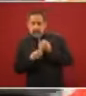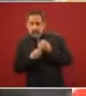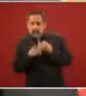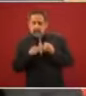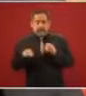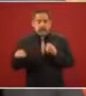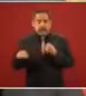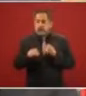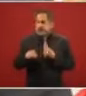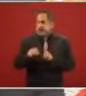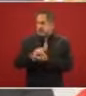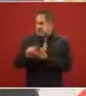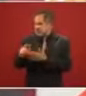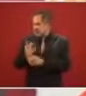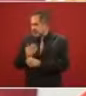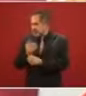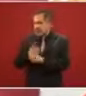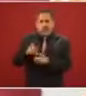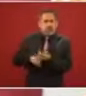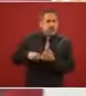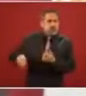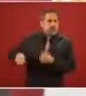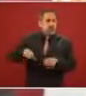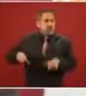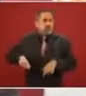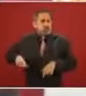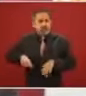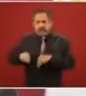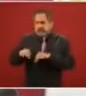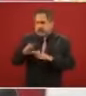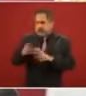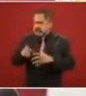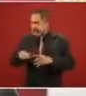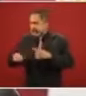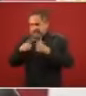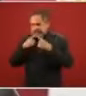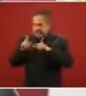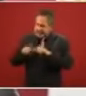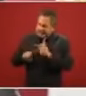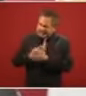purificar la vida pública, mejorar la vida pública,